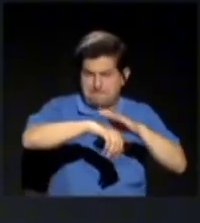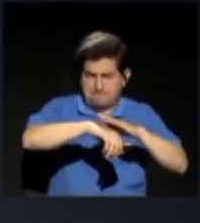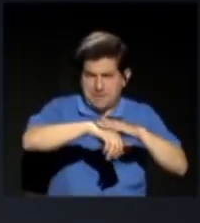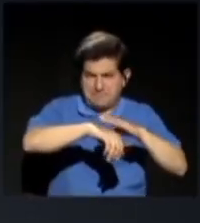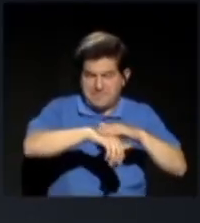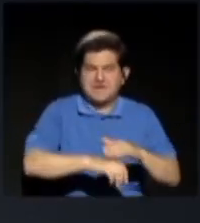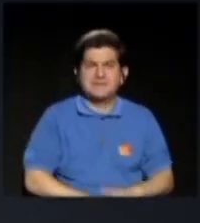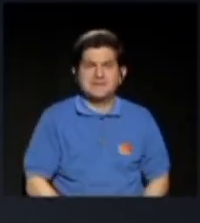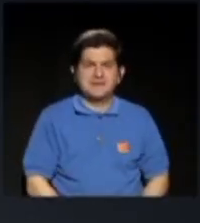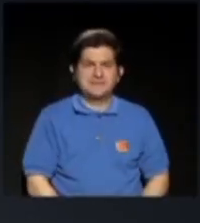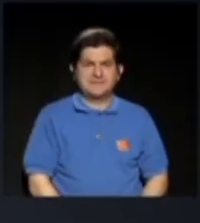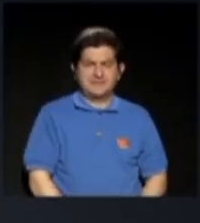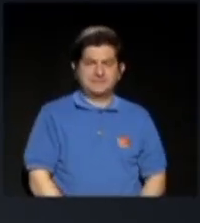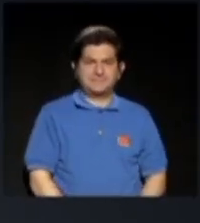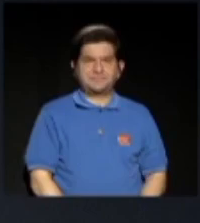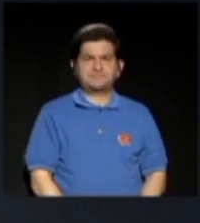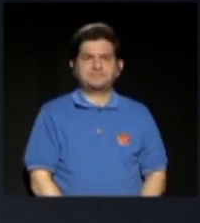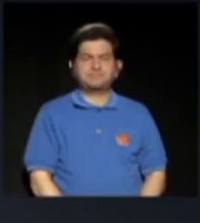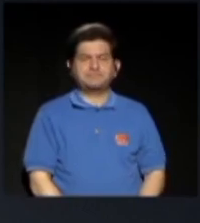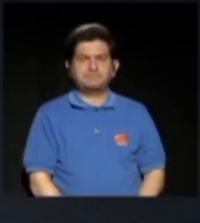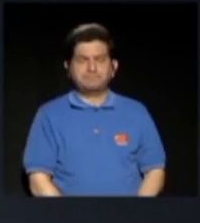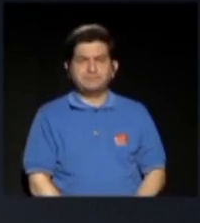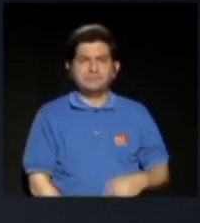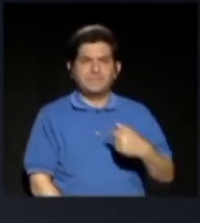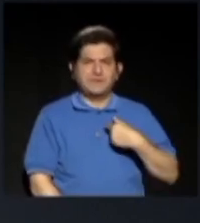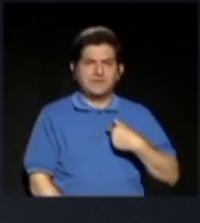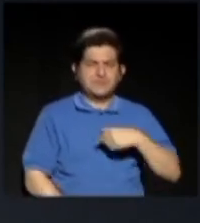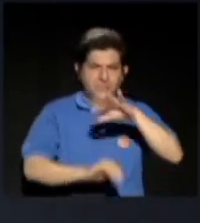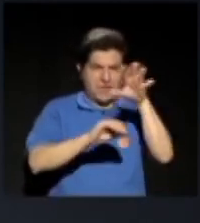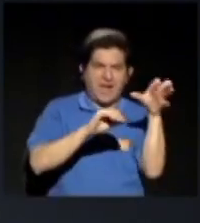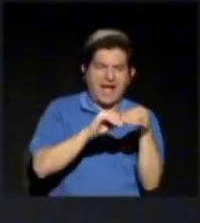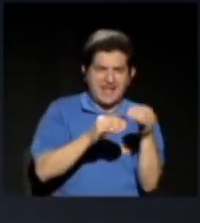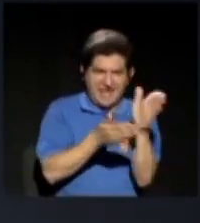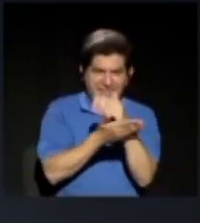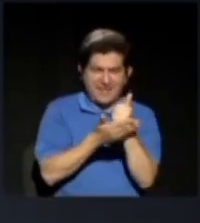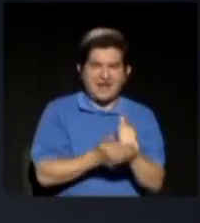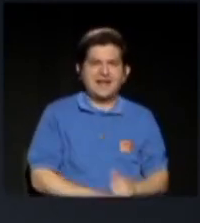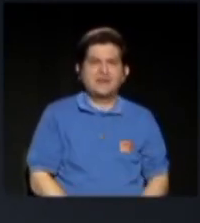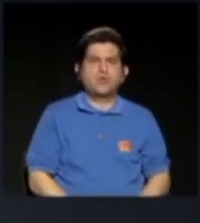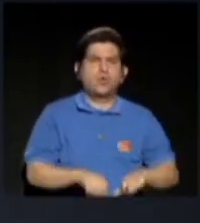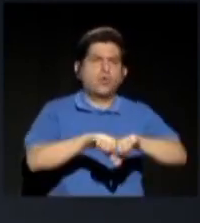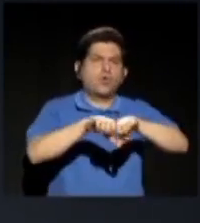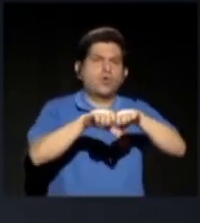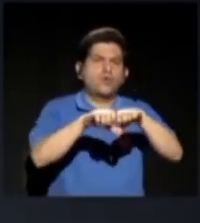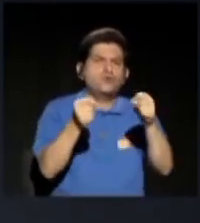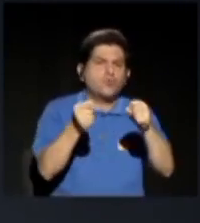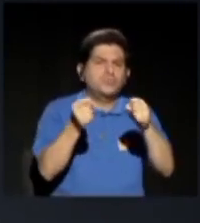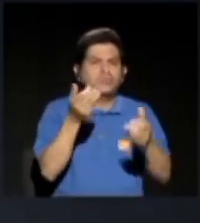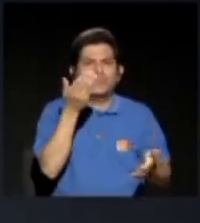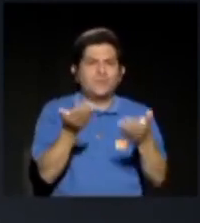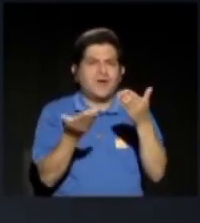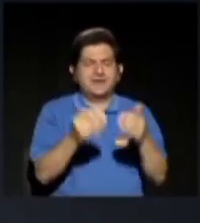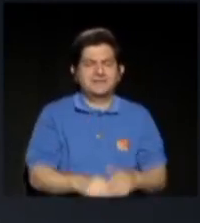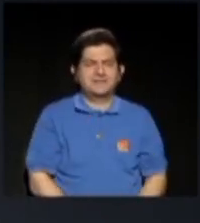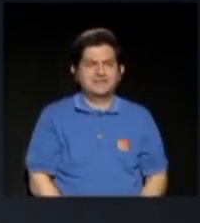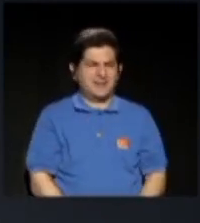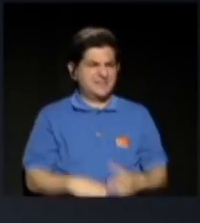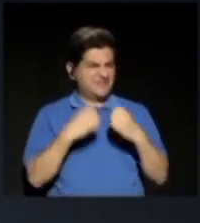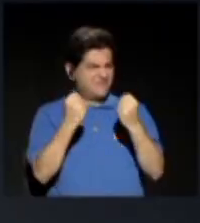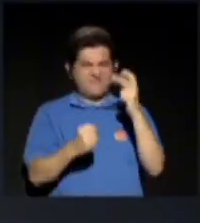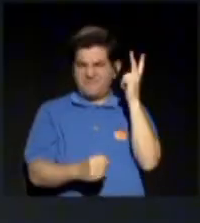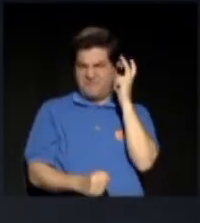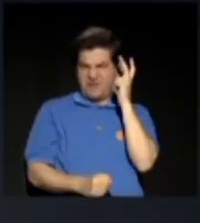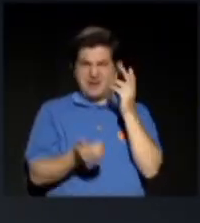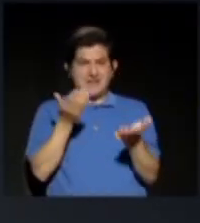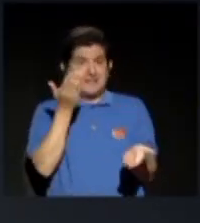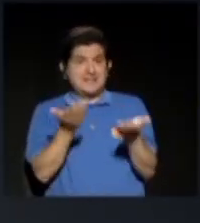favor, hacer una pequeña nota de pie de página. Ruptura puede ser muy fuerte, puede que